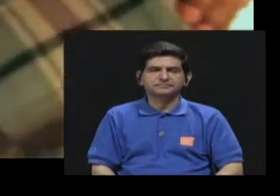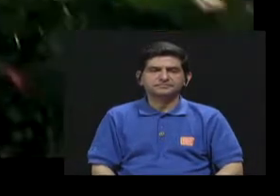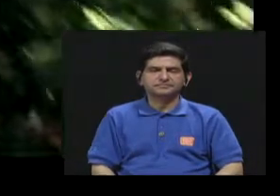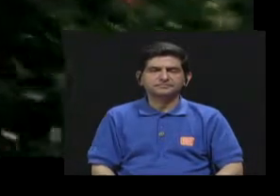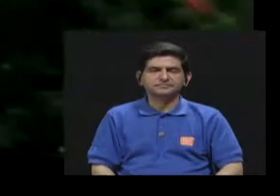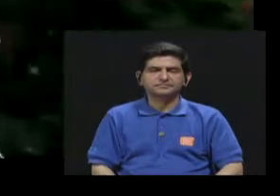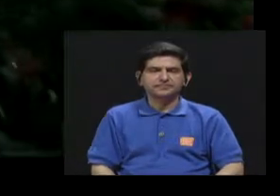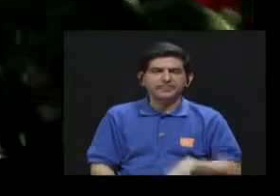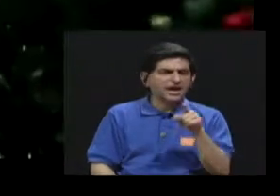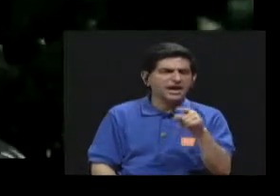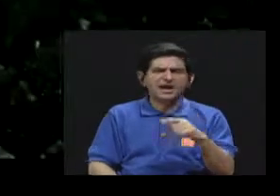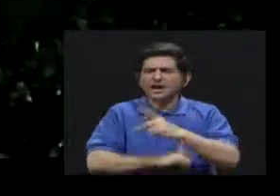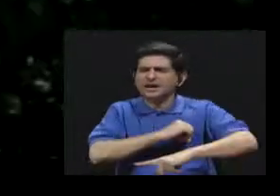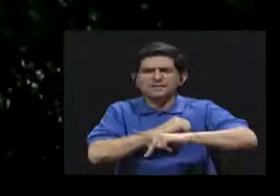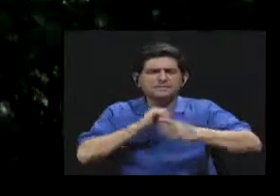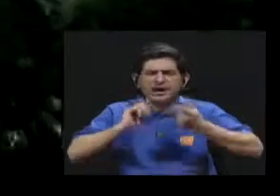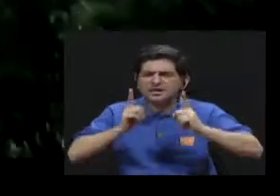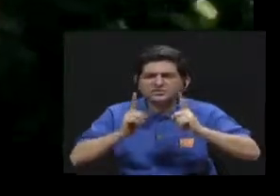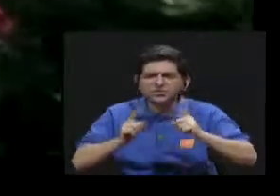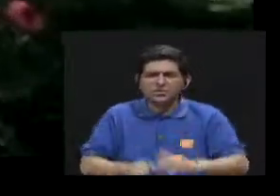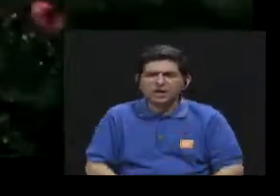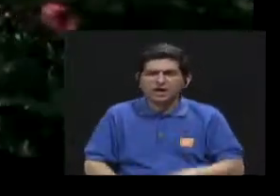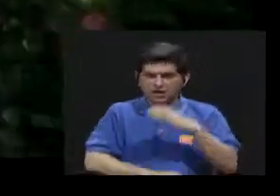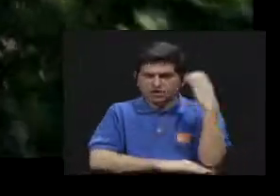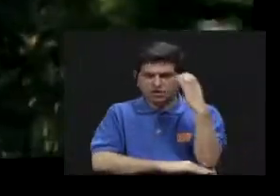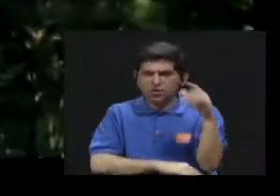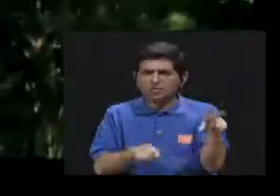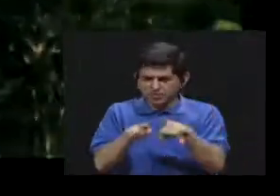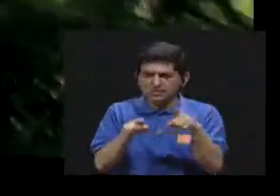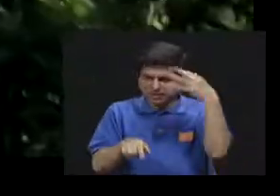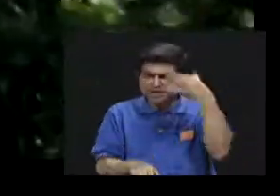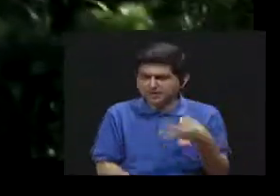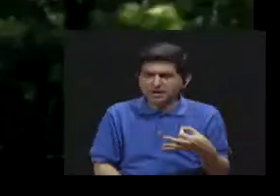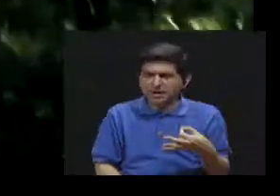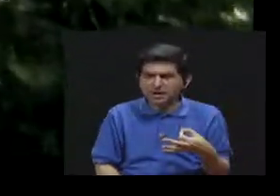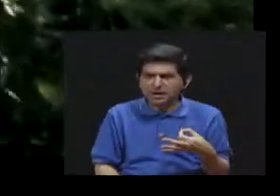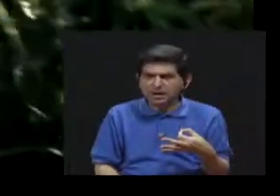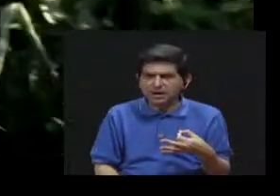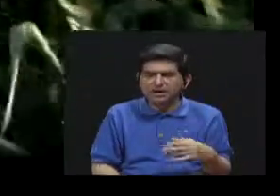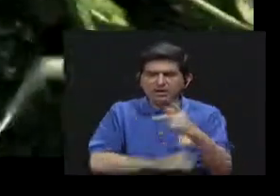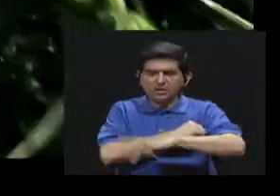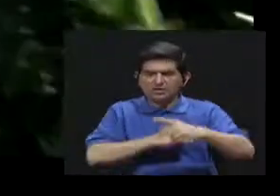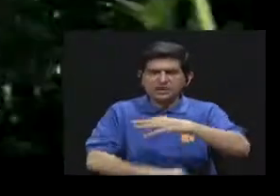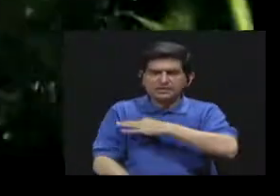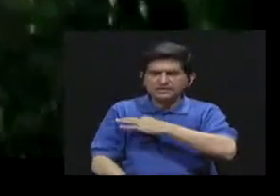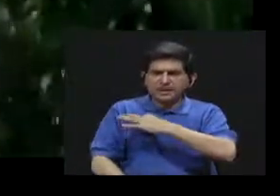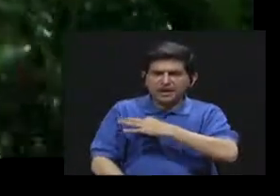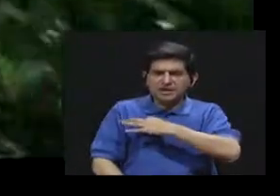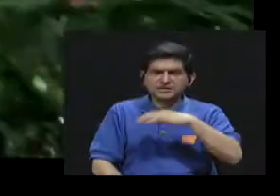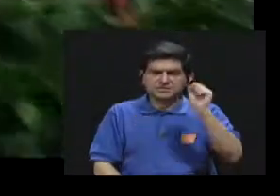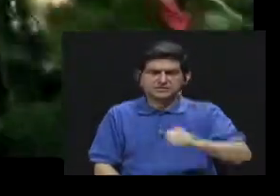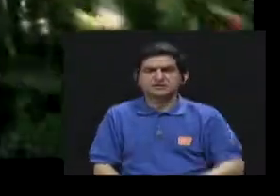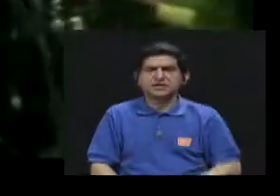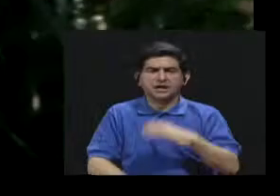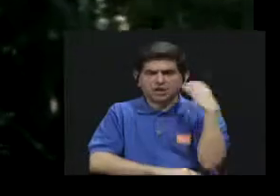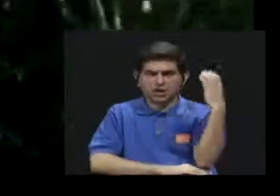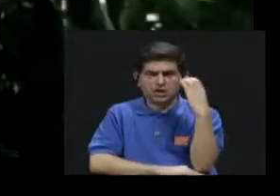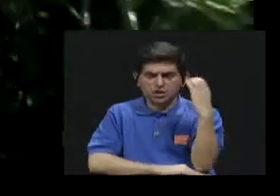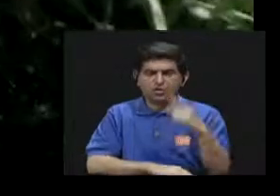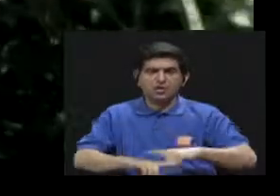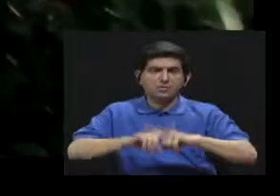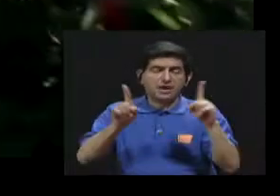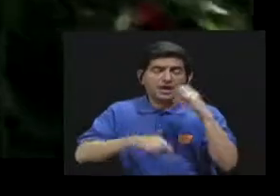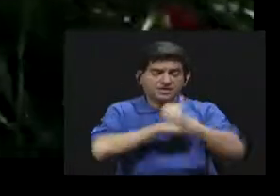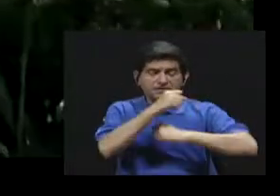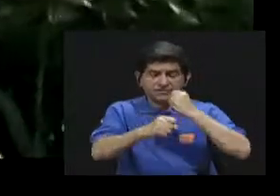¿Qué nacionalidad era Marmato? No era colombiana también, ¿verdad? Creo, del país invitado, sí. Colombia, a